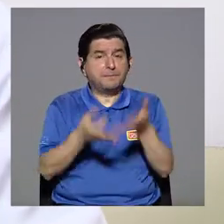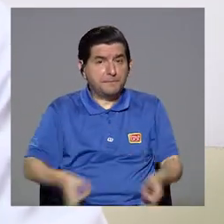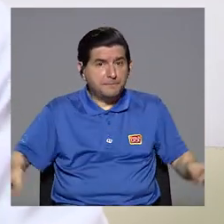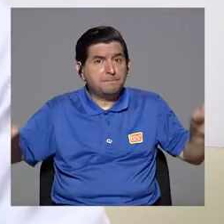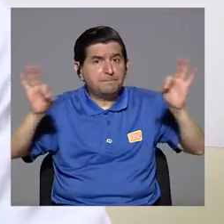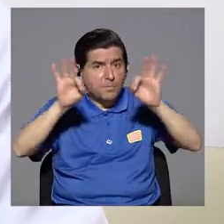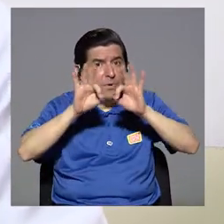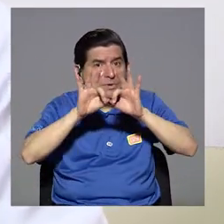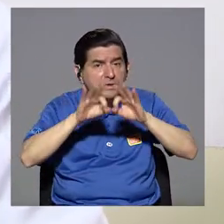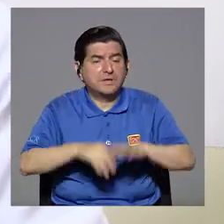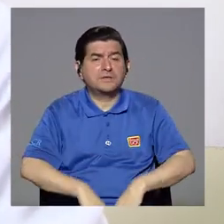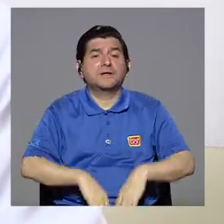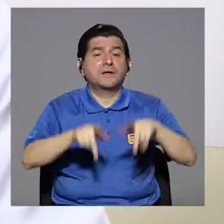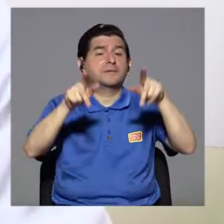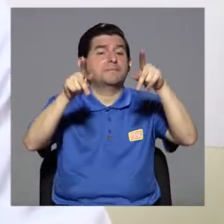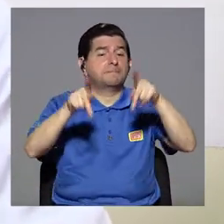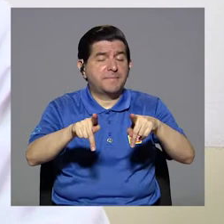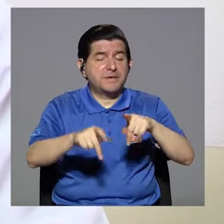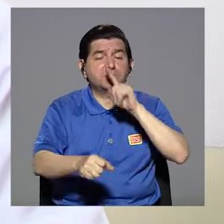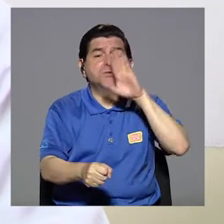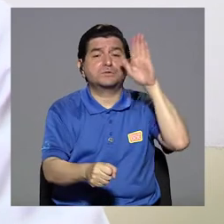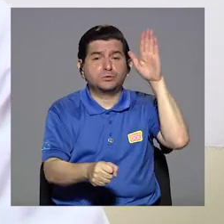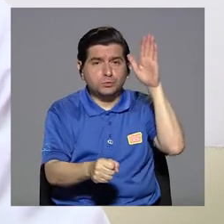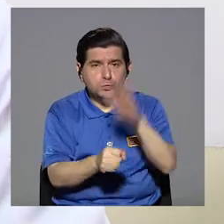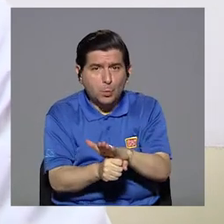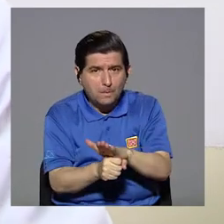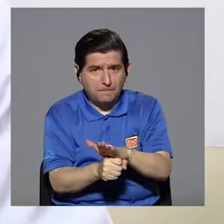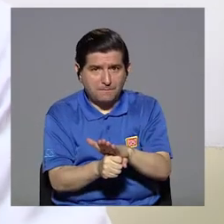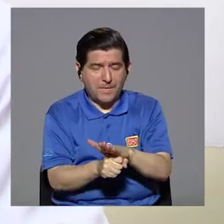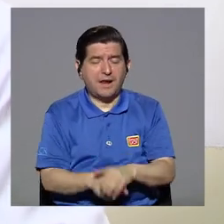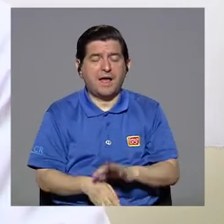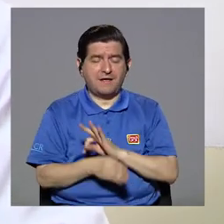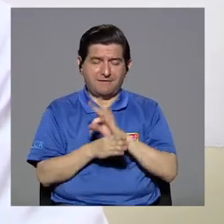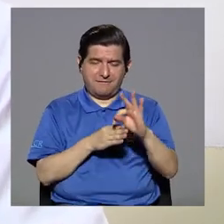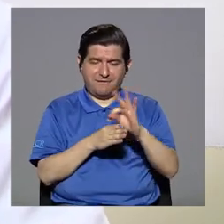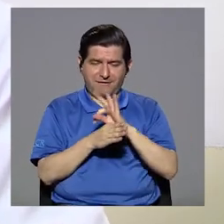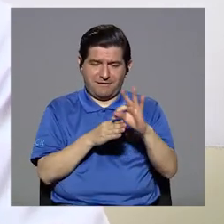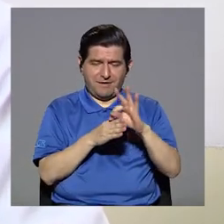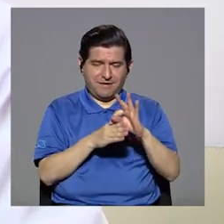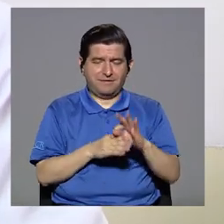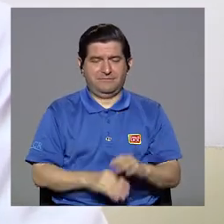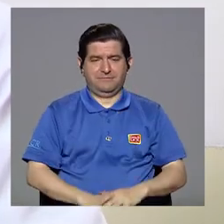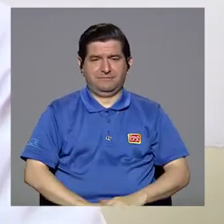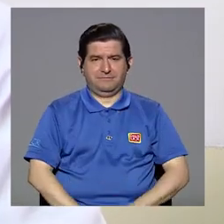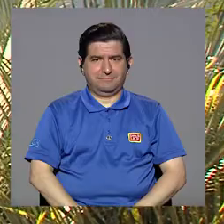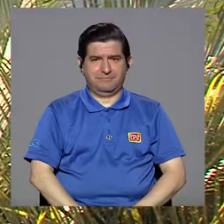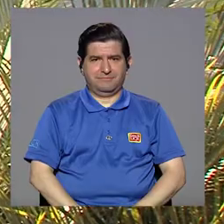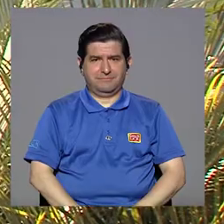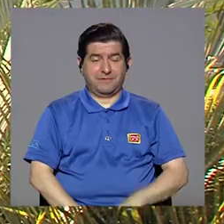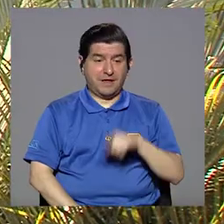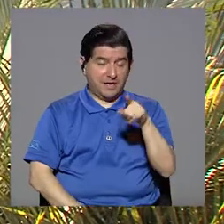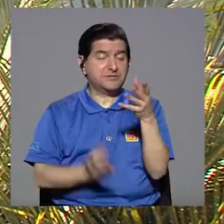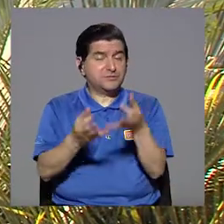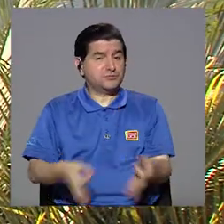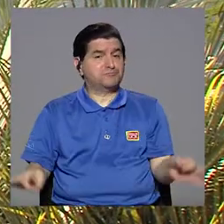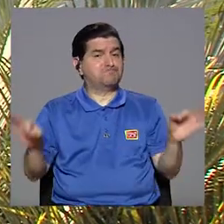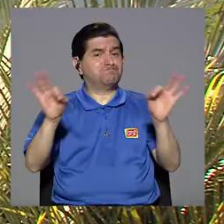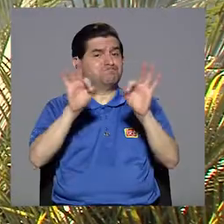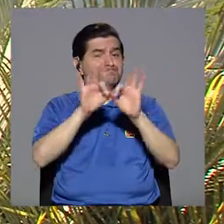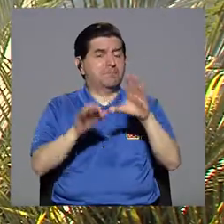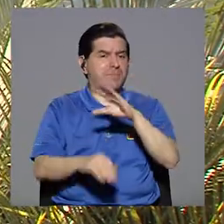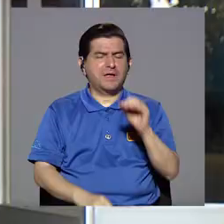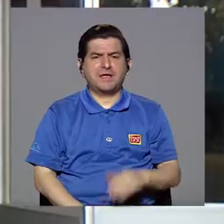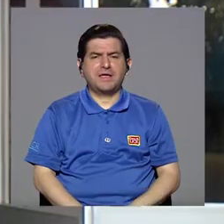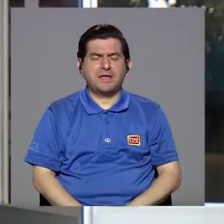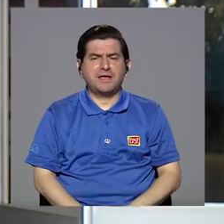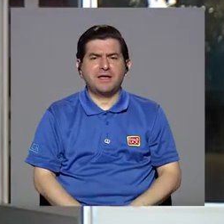pero sí es importante que las personas se adhieran a el tratamiento que se le está brindando pero eso